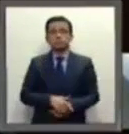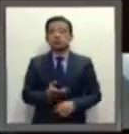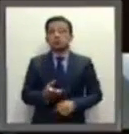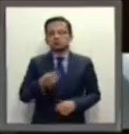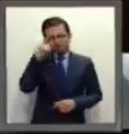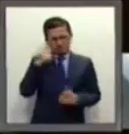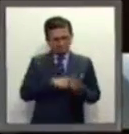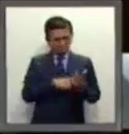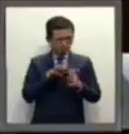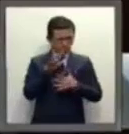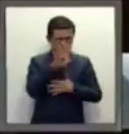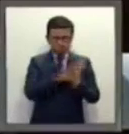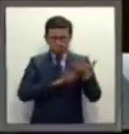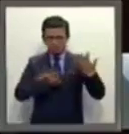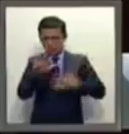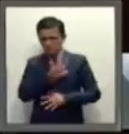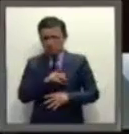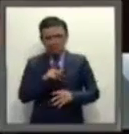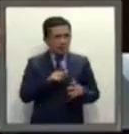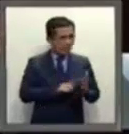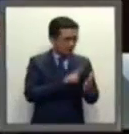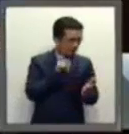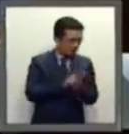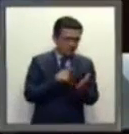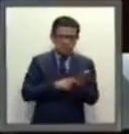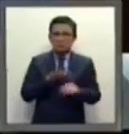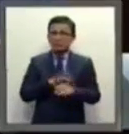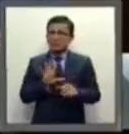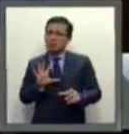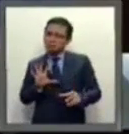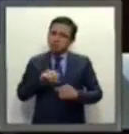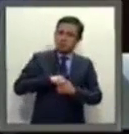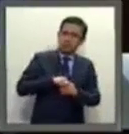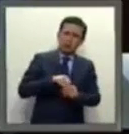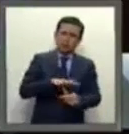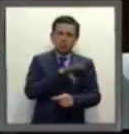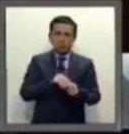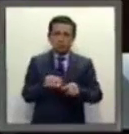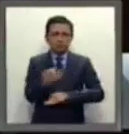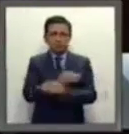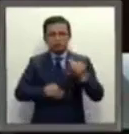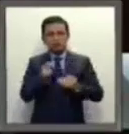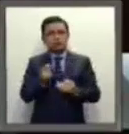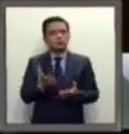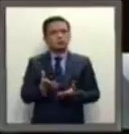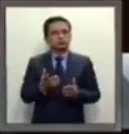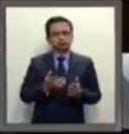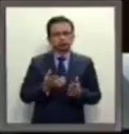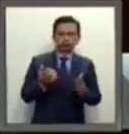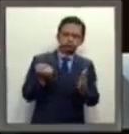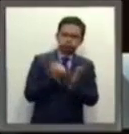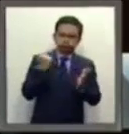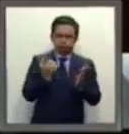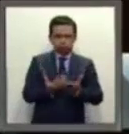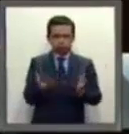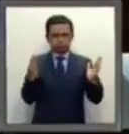en un bodrio legislativo, puesto que aquí entra de todo. Entran disposiciones abiertas que